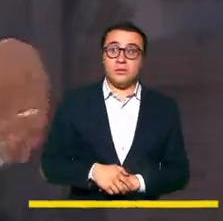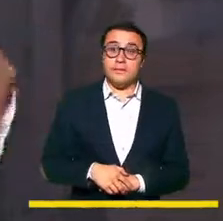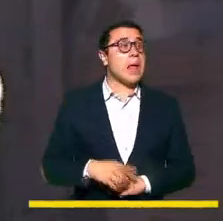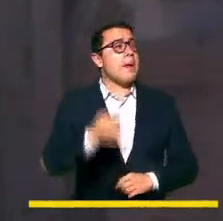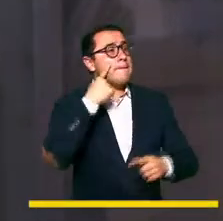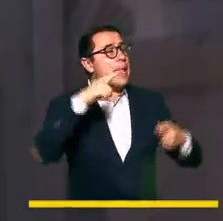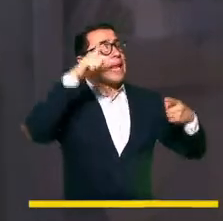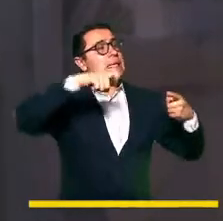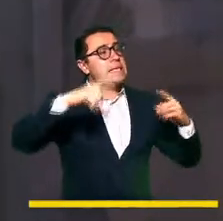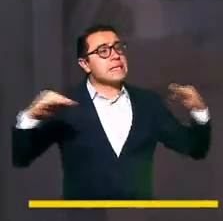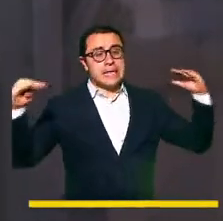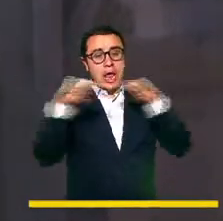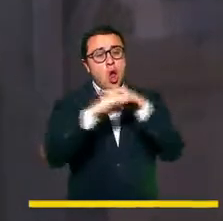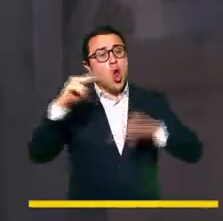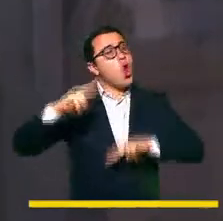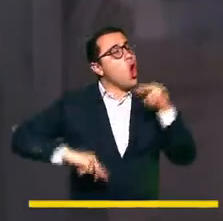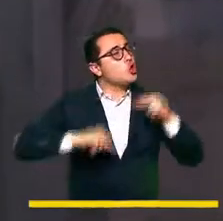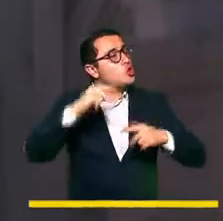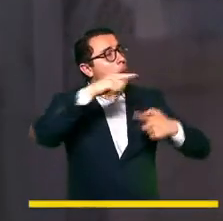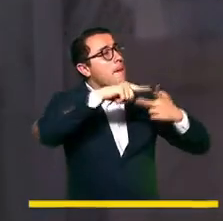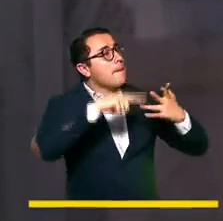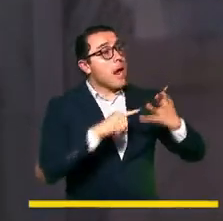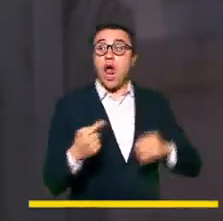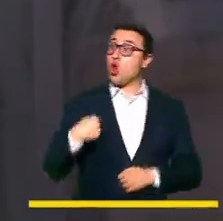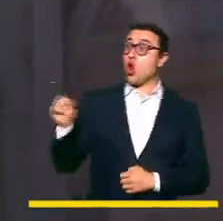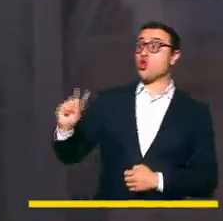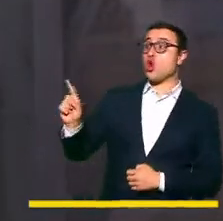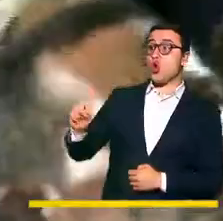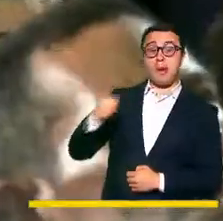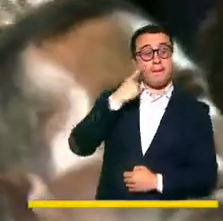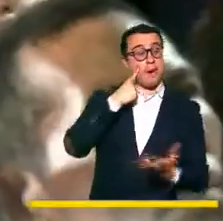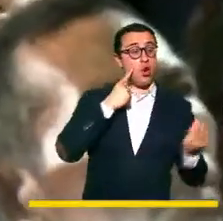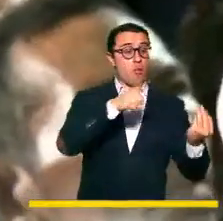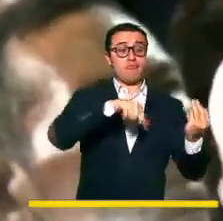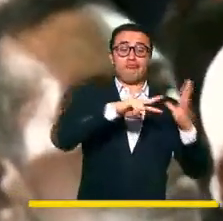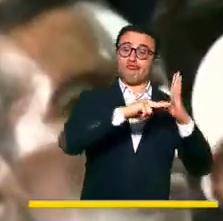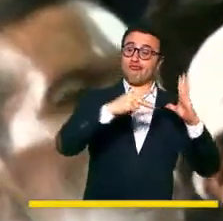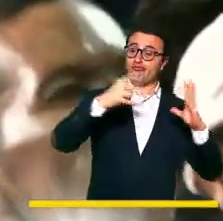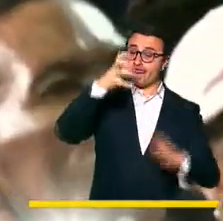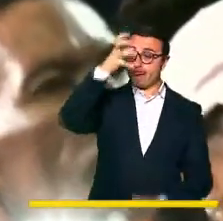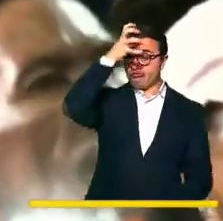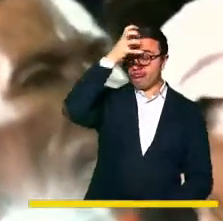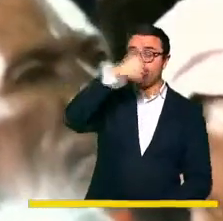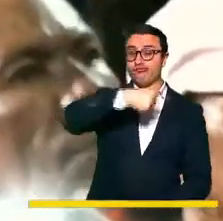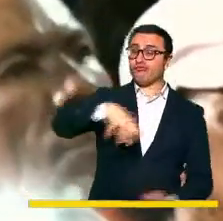nos dicen aquí para hacer las carreteras, sino las que mis técnicos dicen allá.